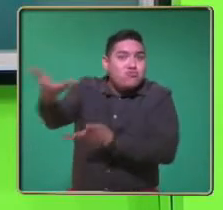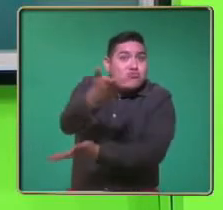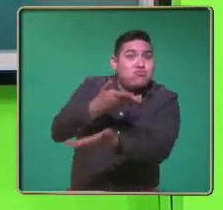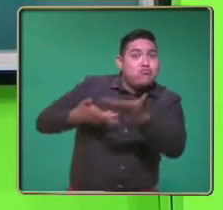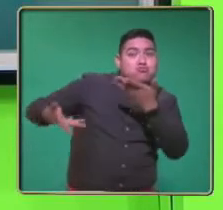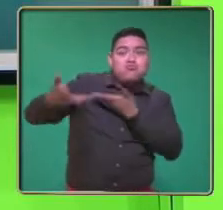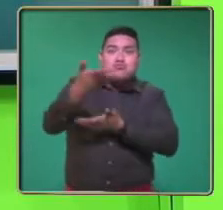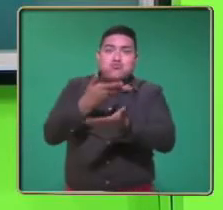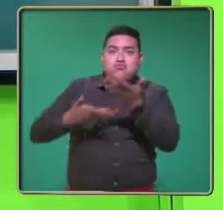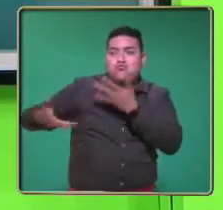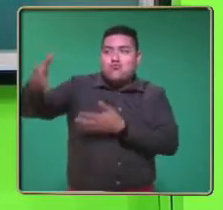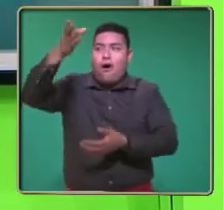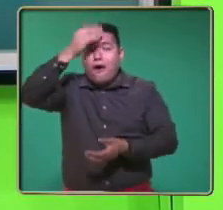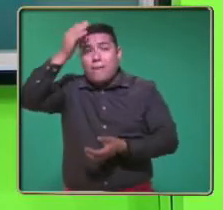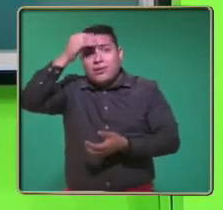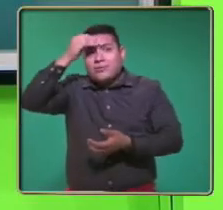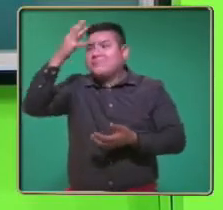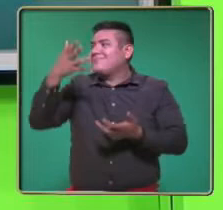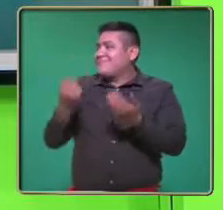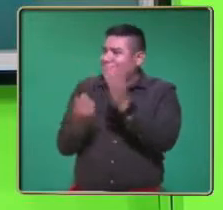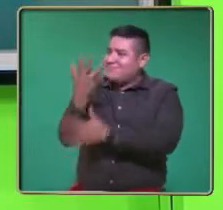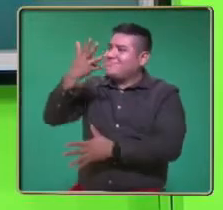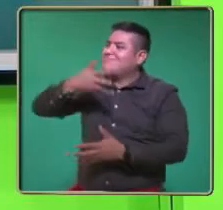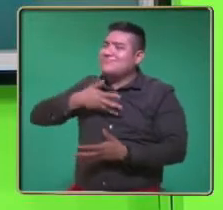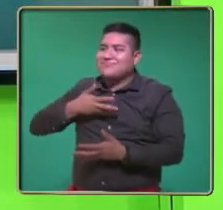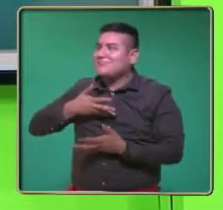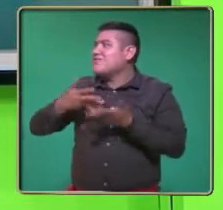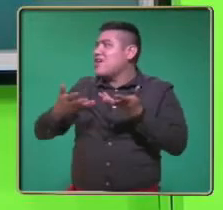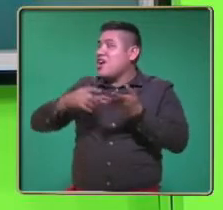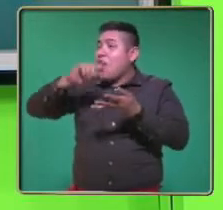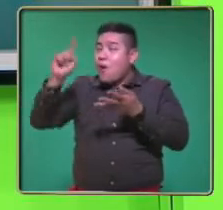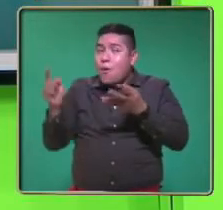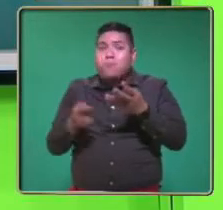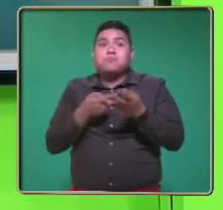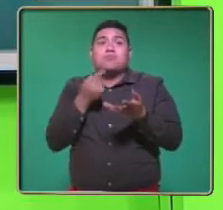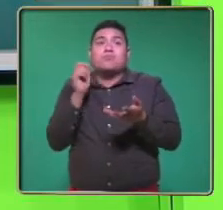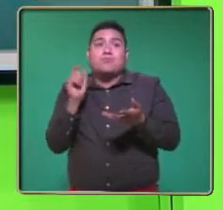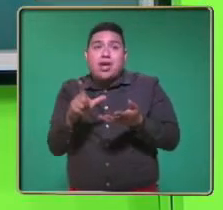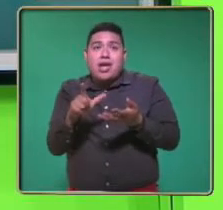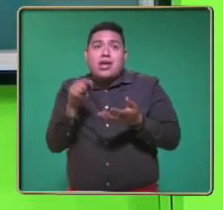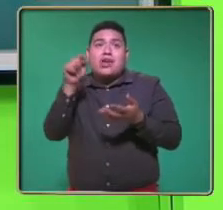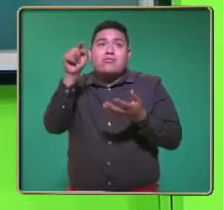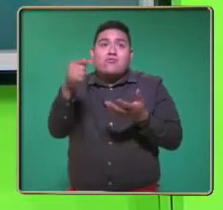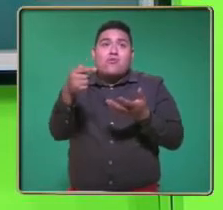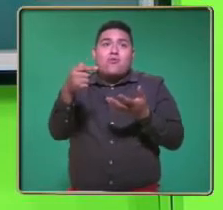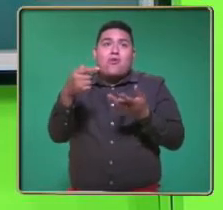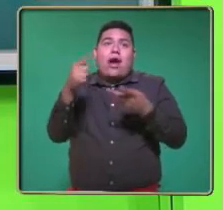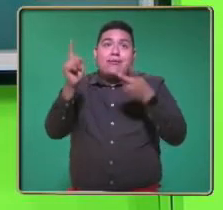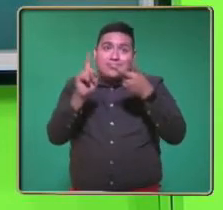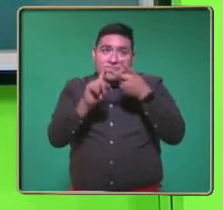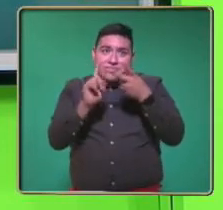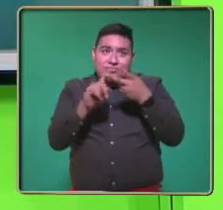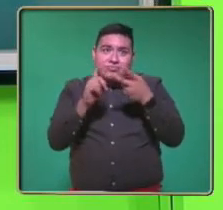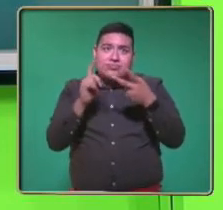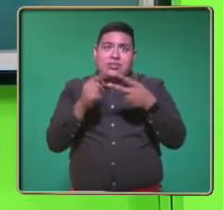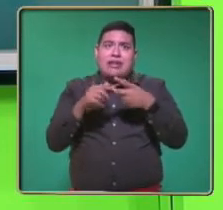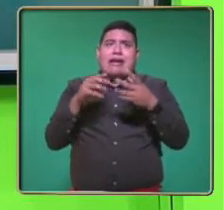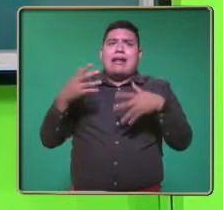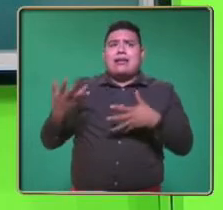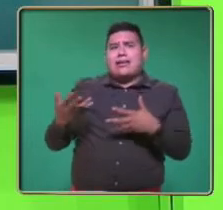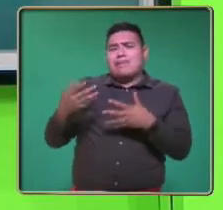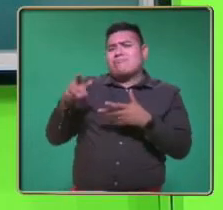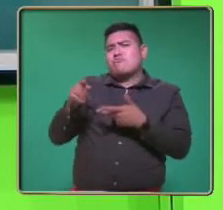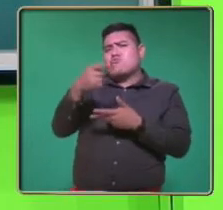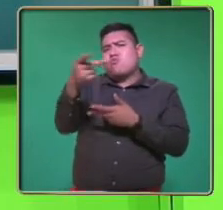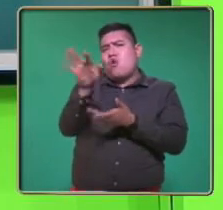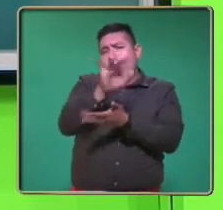ya tenemos, a lo que nos enriquecemos. Bien, otro de los puntos es que mantengas relaciones positivas. Estas relaciones positivas